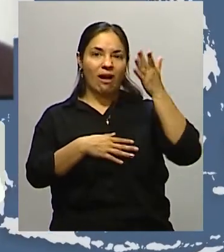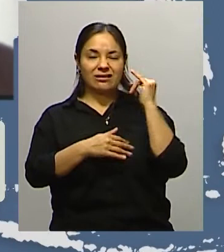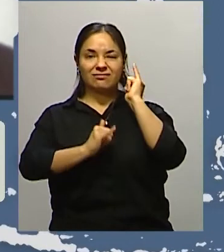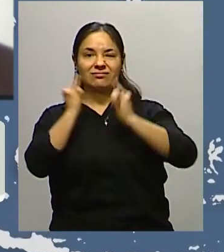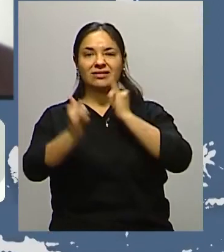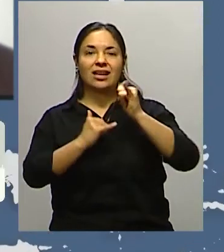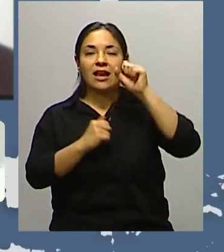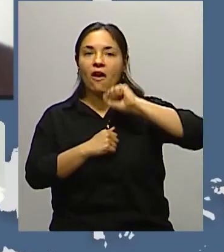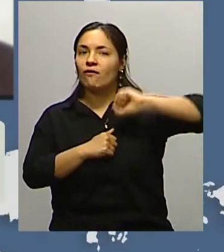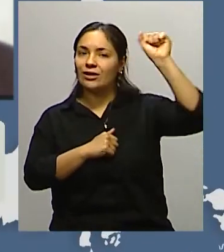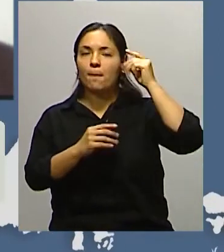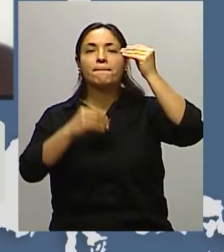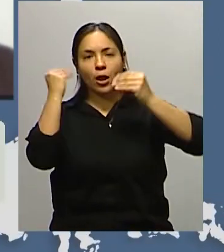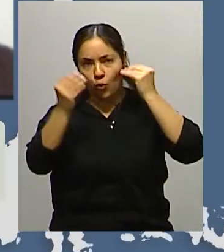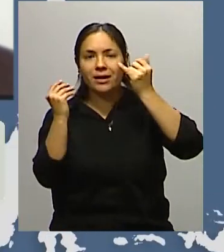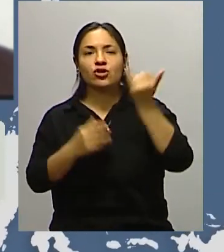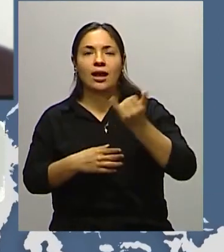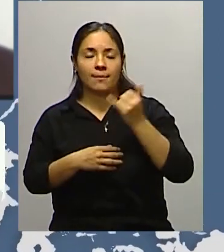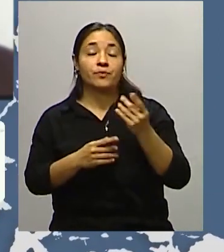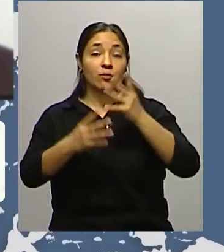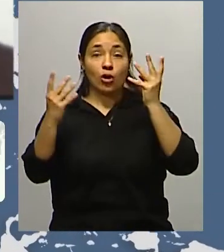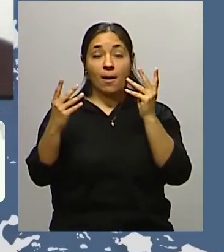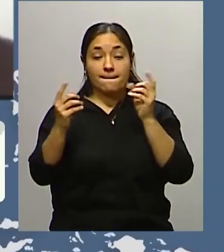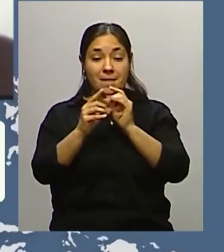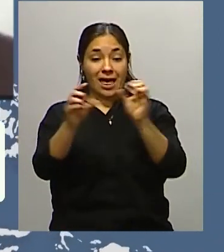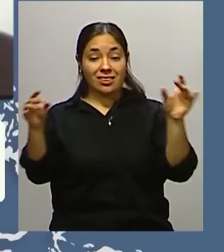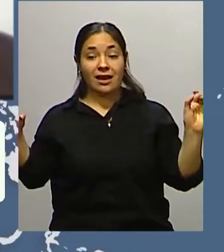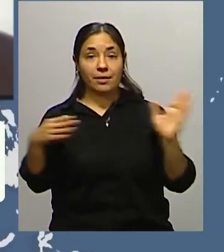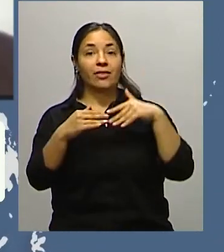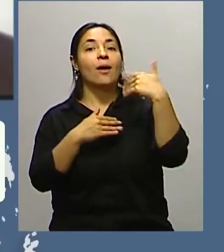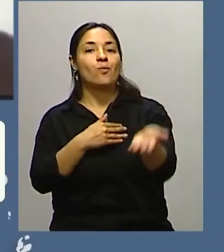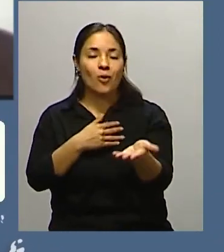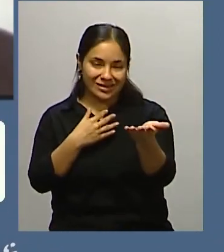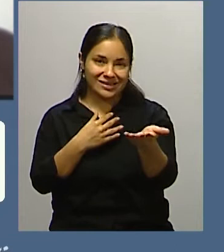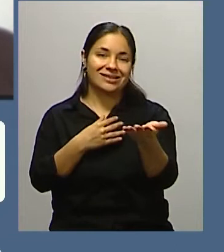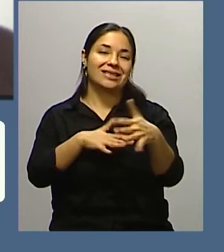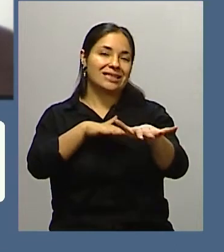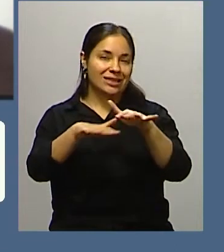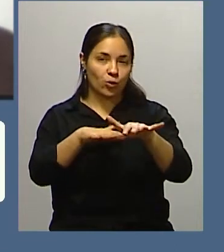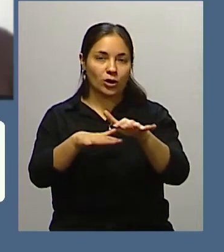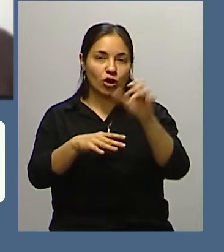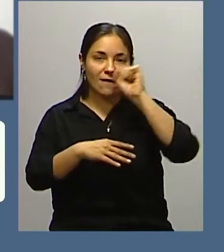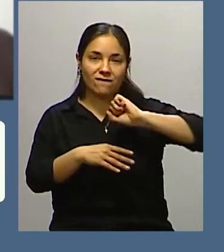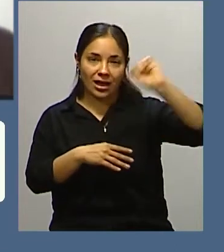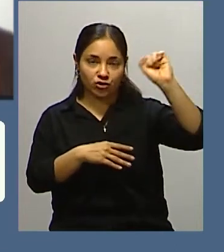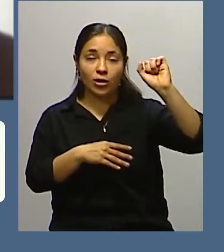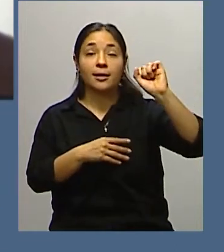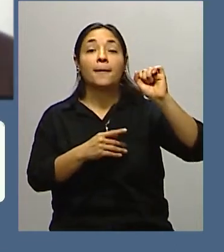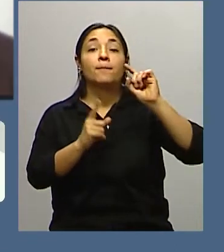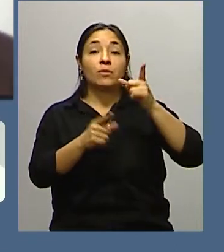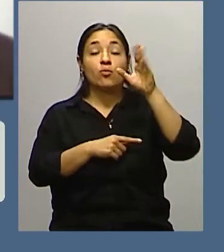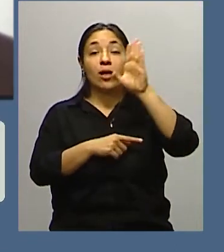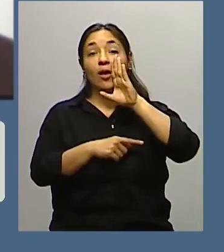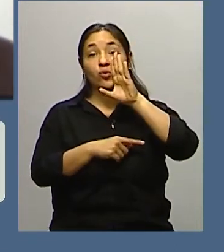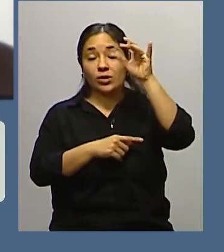preocupación inflacionaria, sobre todo post-pandemia, ¿no? Uh-huh. Y el salto a inflaciones en Estados